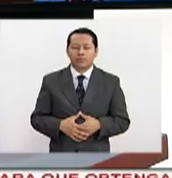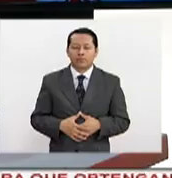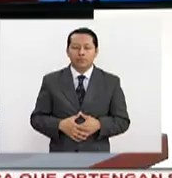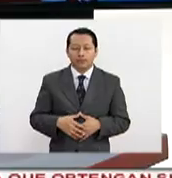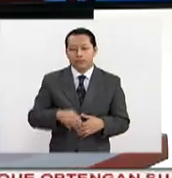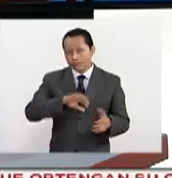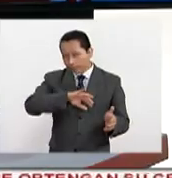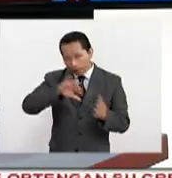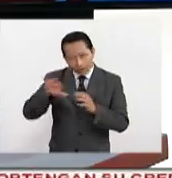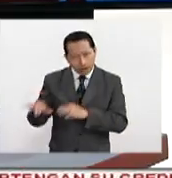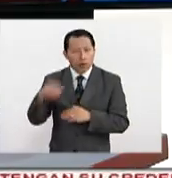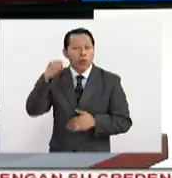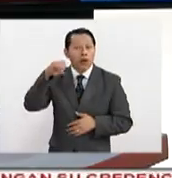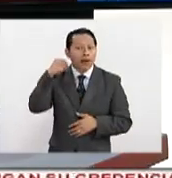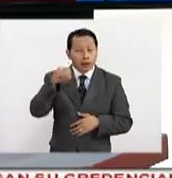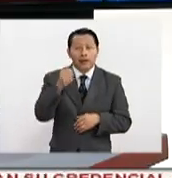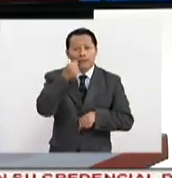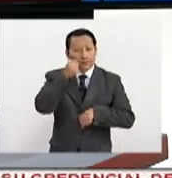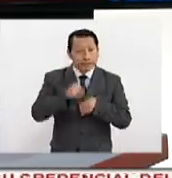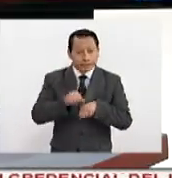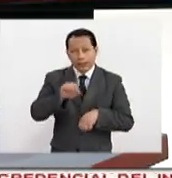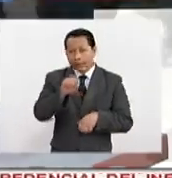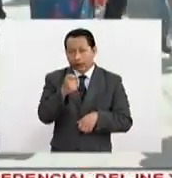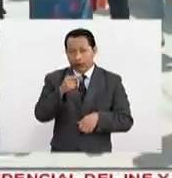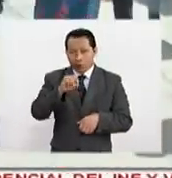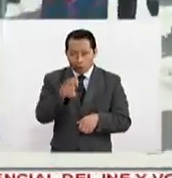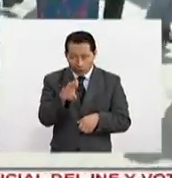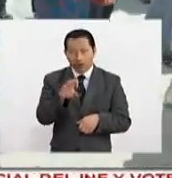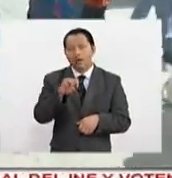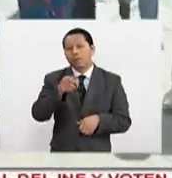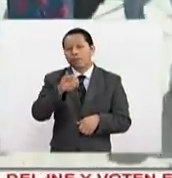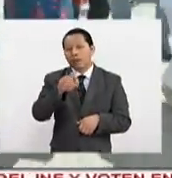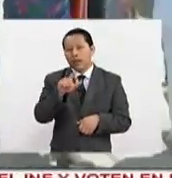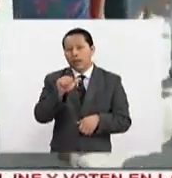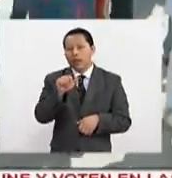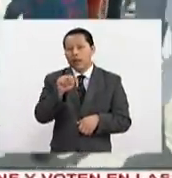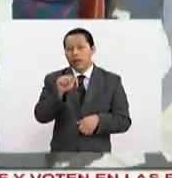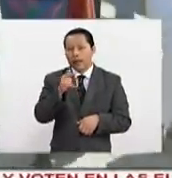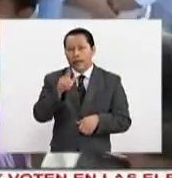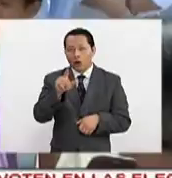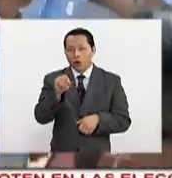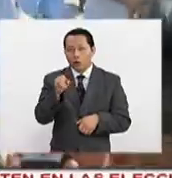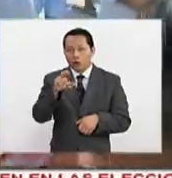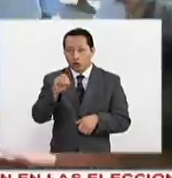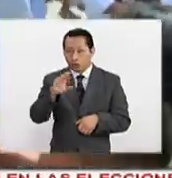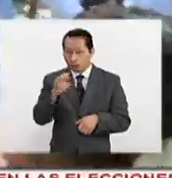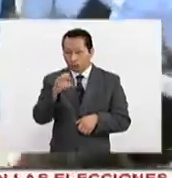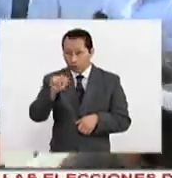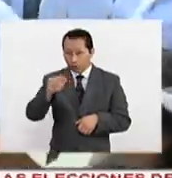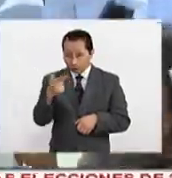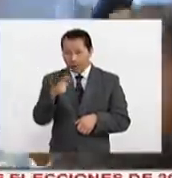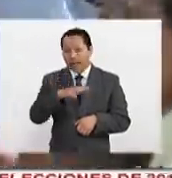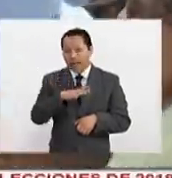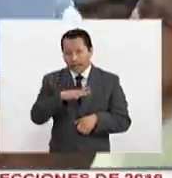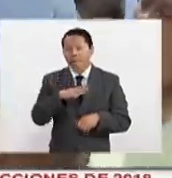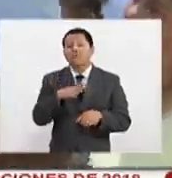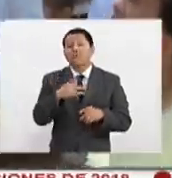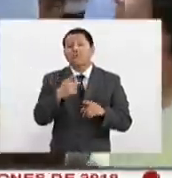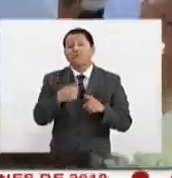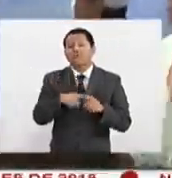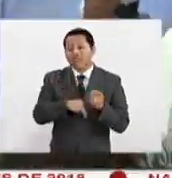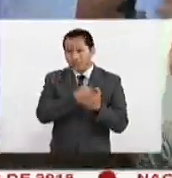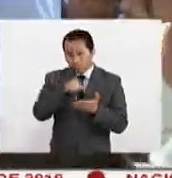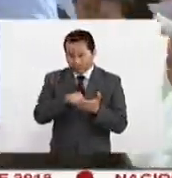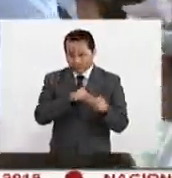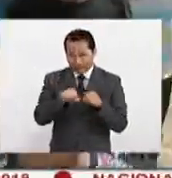En otros asuntos, en Oaxaca, el secretario de Gobernación, Miguel Ángel Osorio Chong, supervisó la entrega de apoyos en las comunidades damnificadas por el sismo